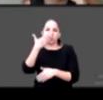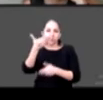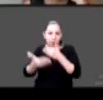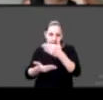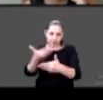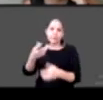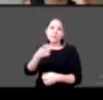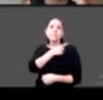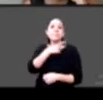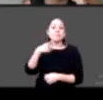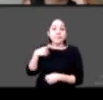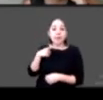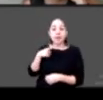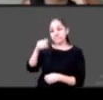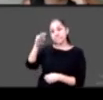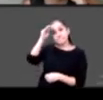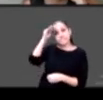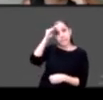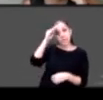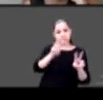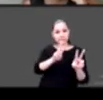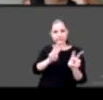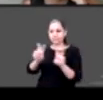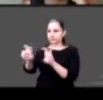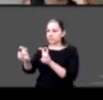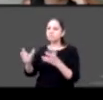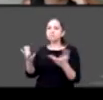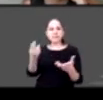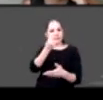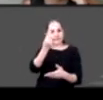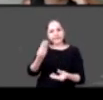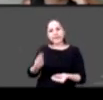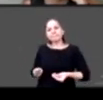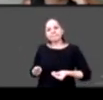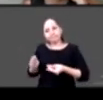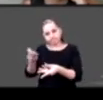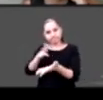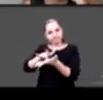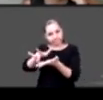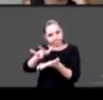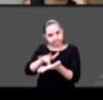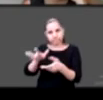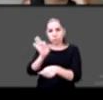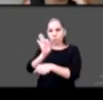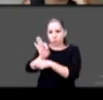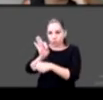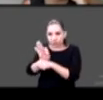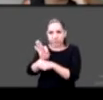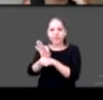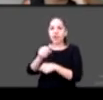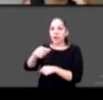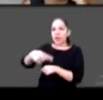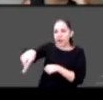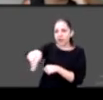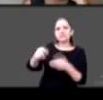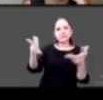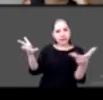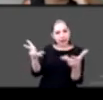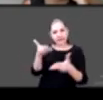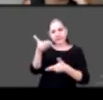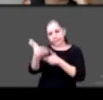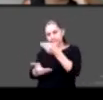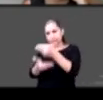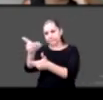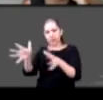ecosistemático. Tenemos que proveer, proteger y promover la participación. Entonces, las 4 cositas que yo quería